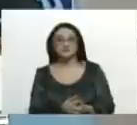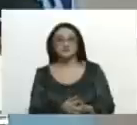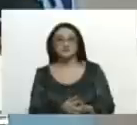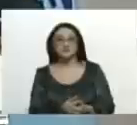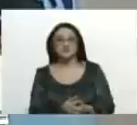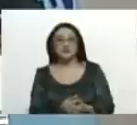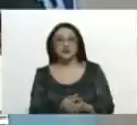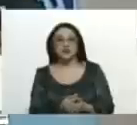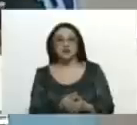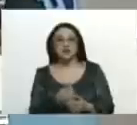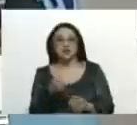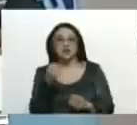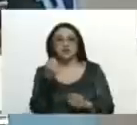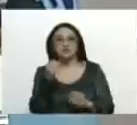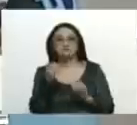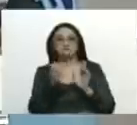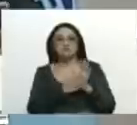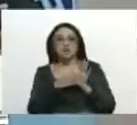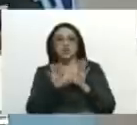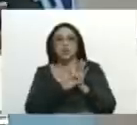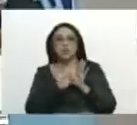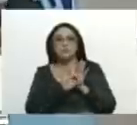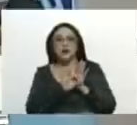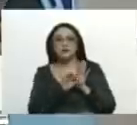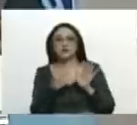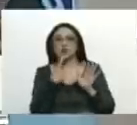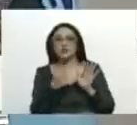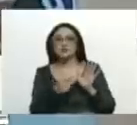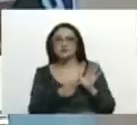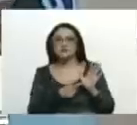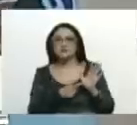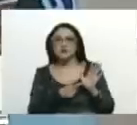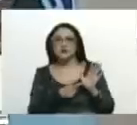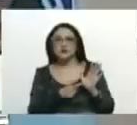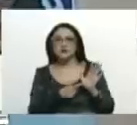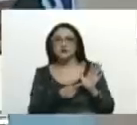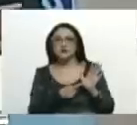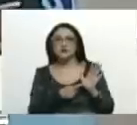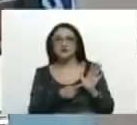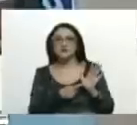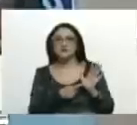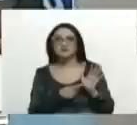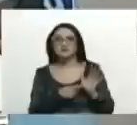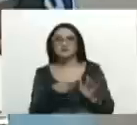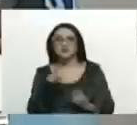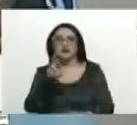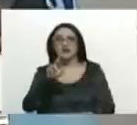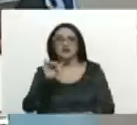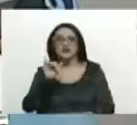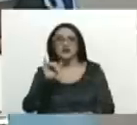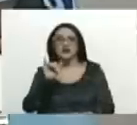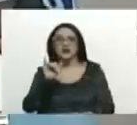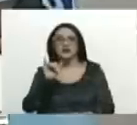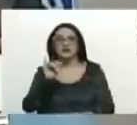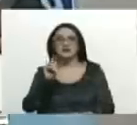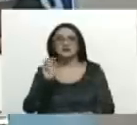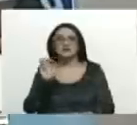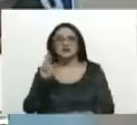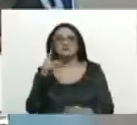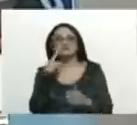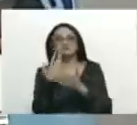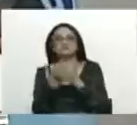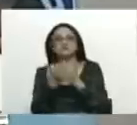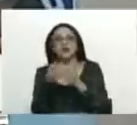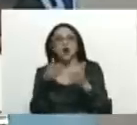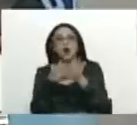el documento emitido por el tribunal estadounidense hace referencia a la posibilidad de que reiter testifique contra